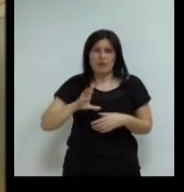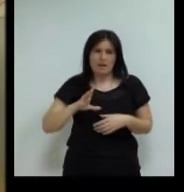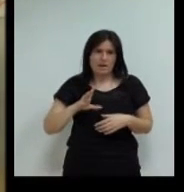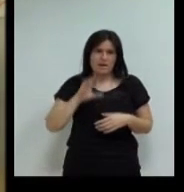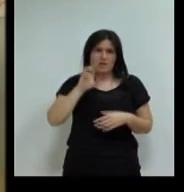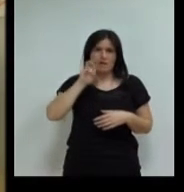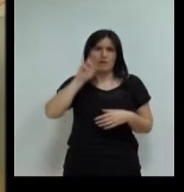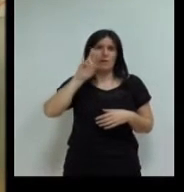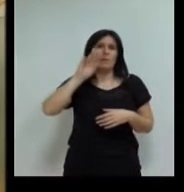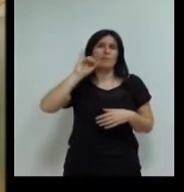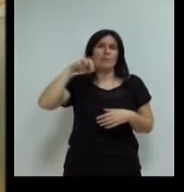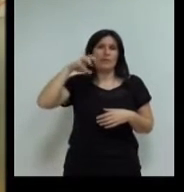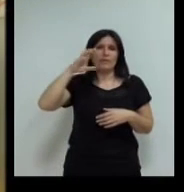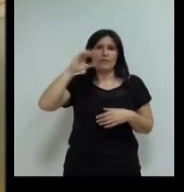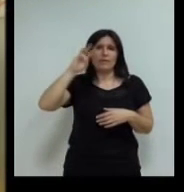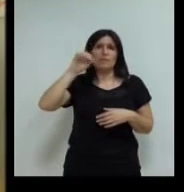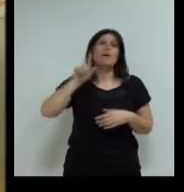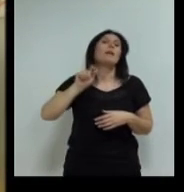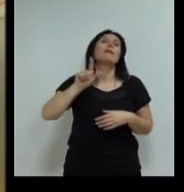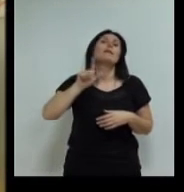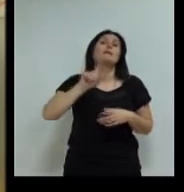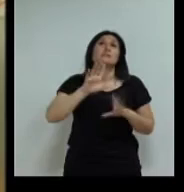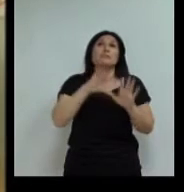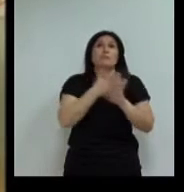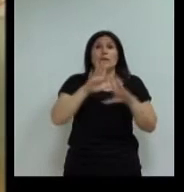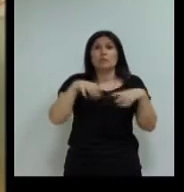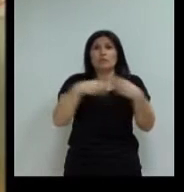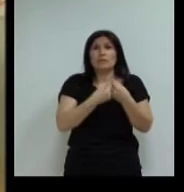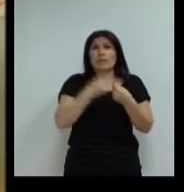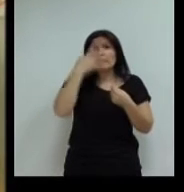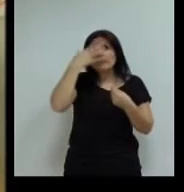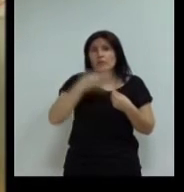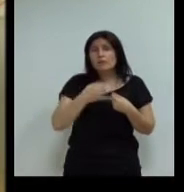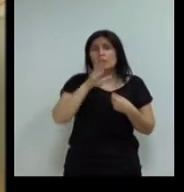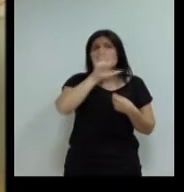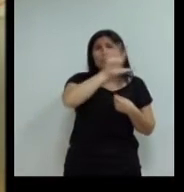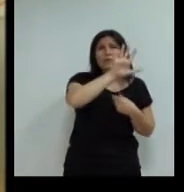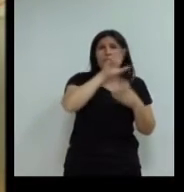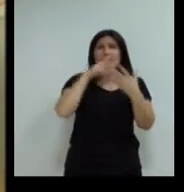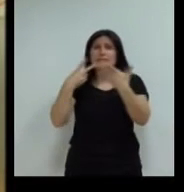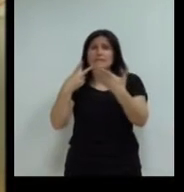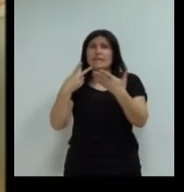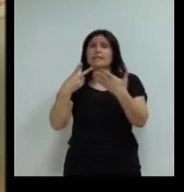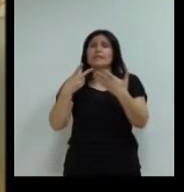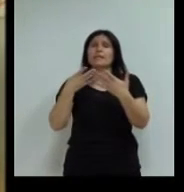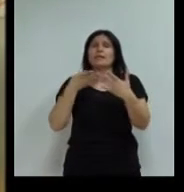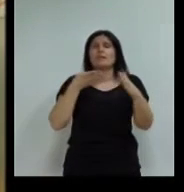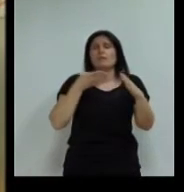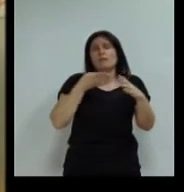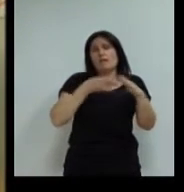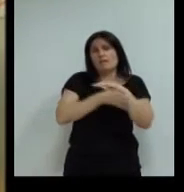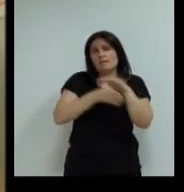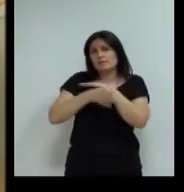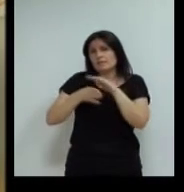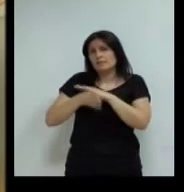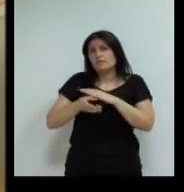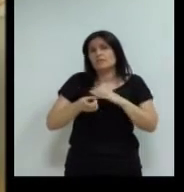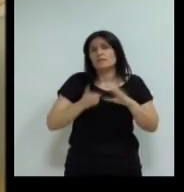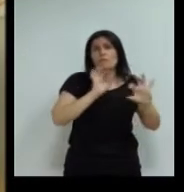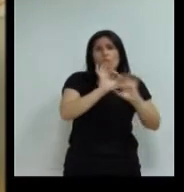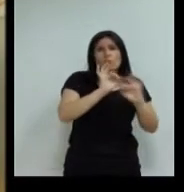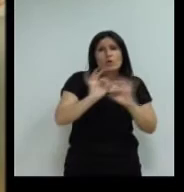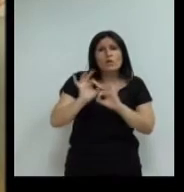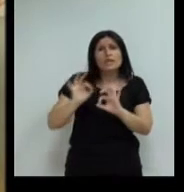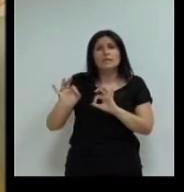hemos extendido, hemos llegado este año a tener un total de creo 57 funciones accesibles repartidas por unas 20